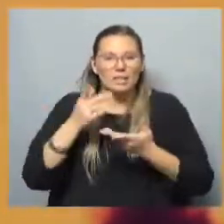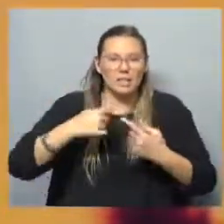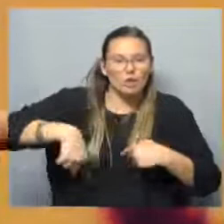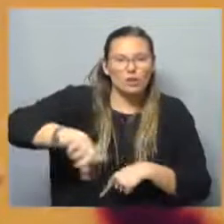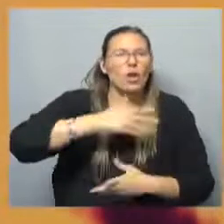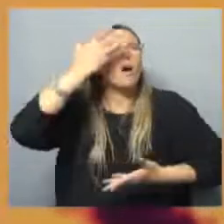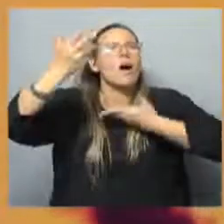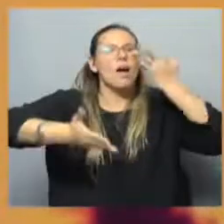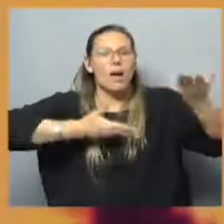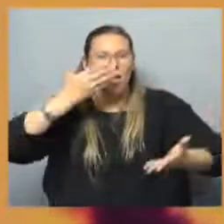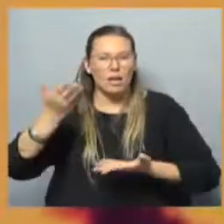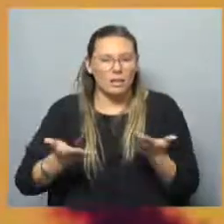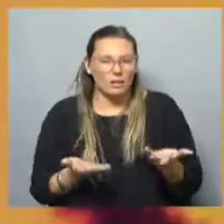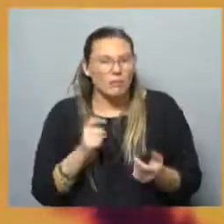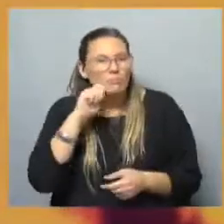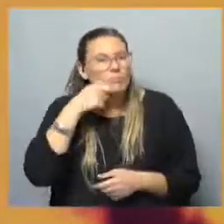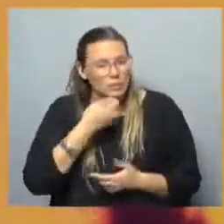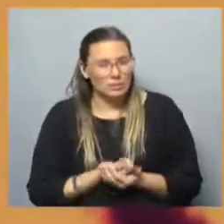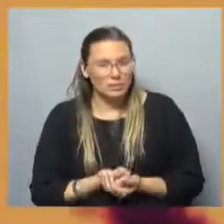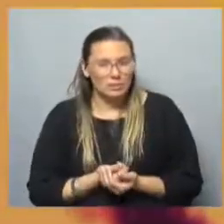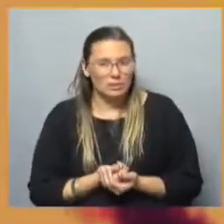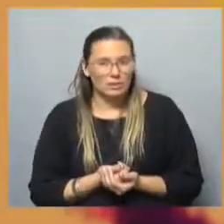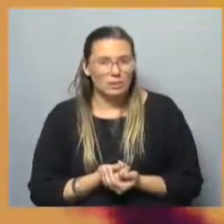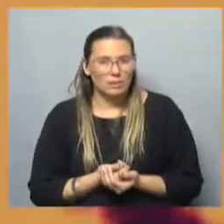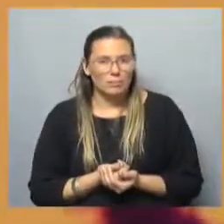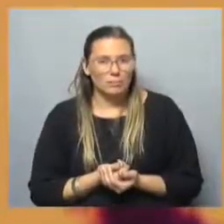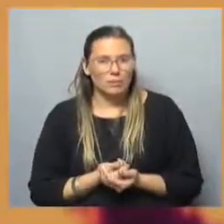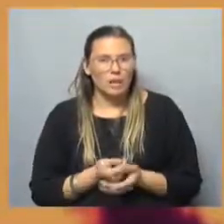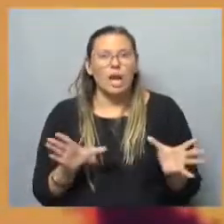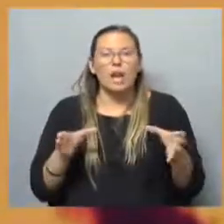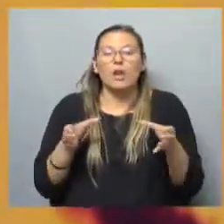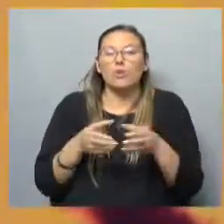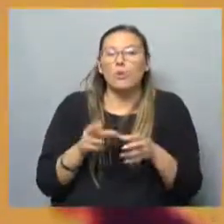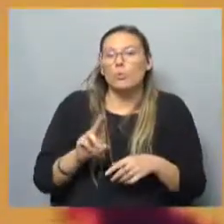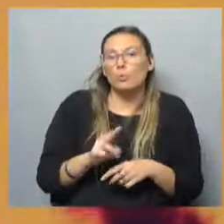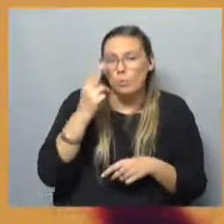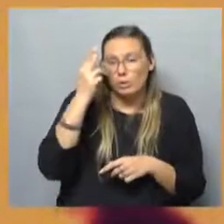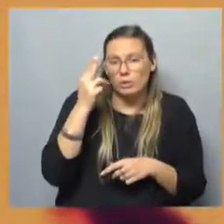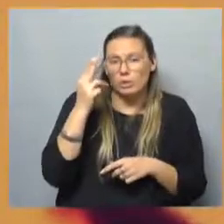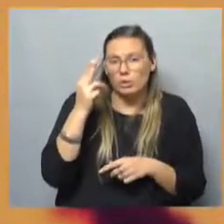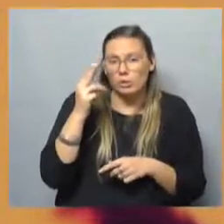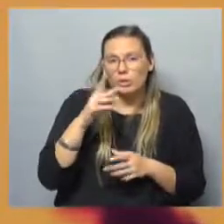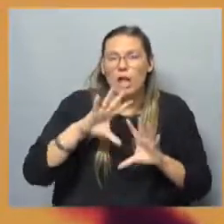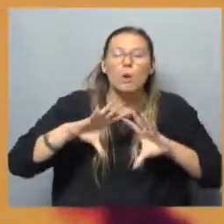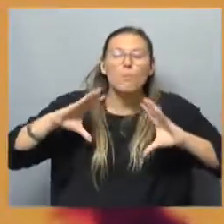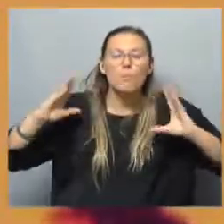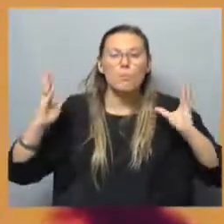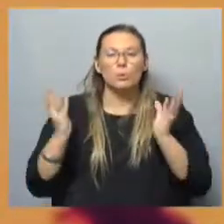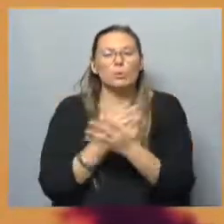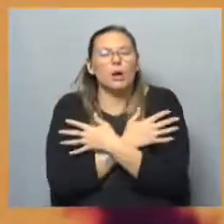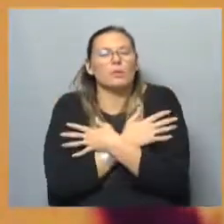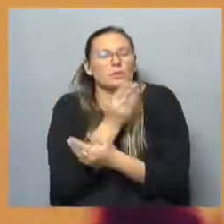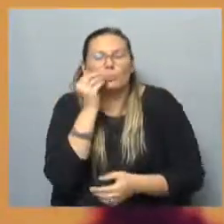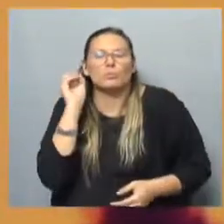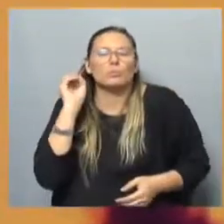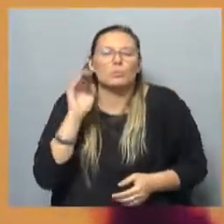abajo, ¿viste? Una cosa muy bonita. O sea que le mando a la comunidad uruguaya de todo el mundo el abrazo y el beso de